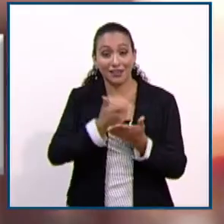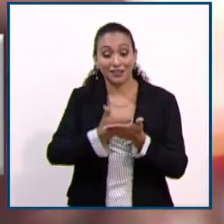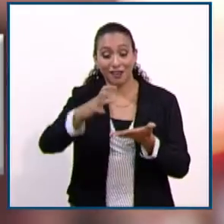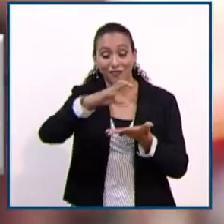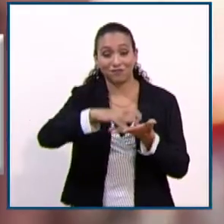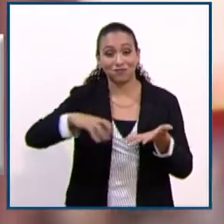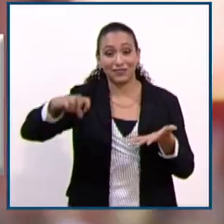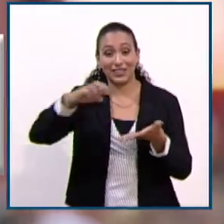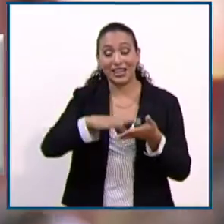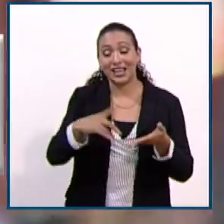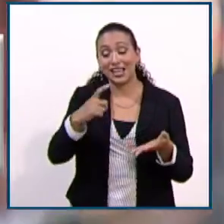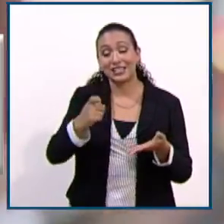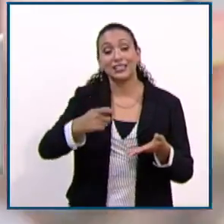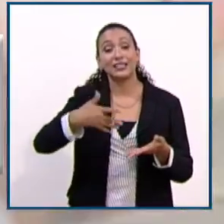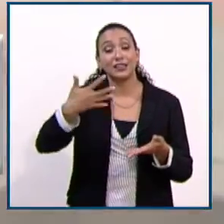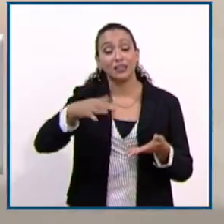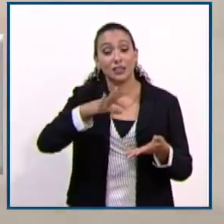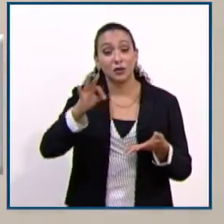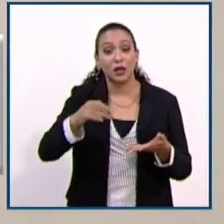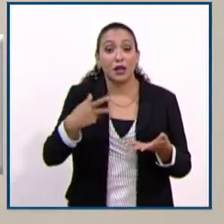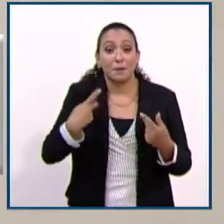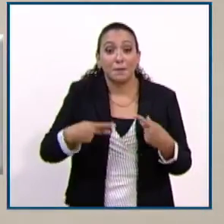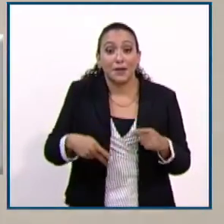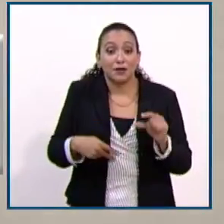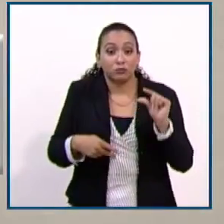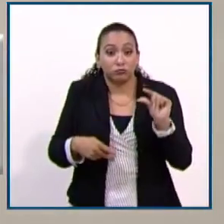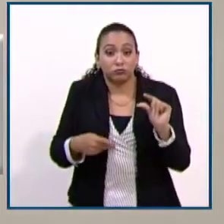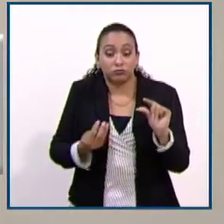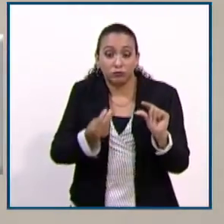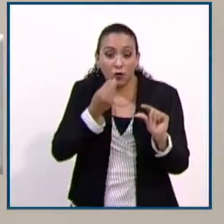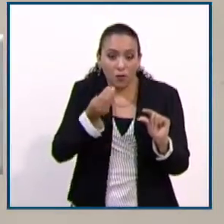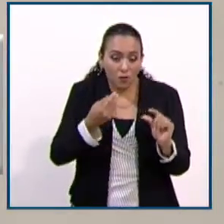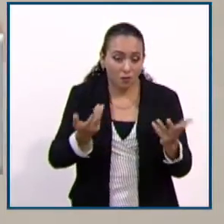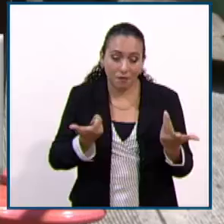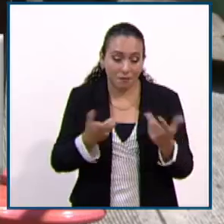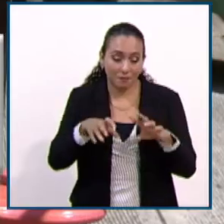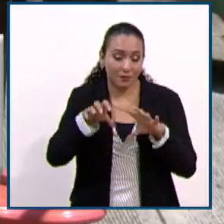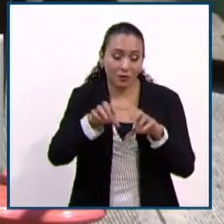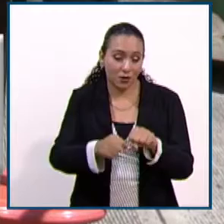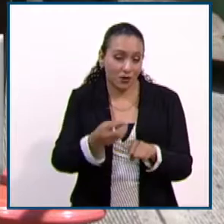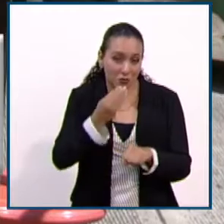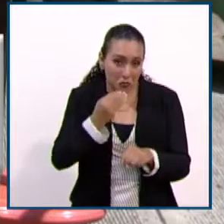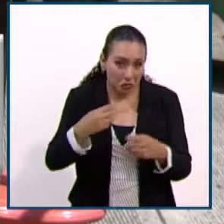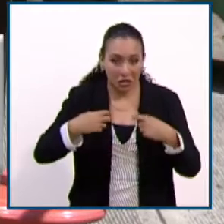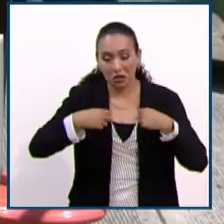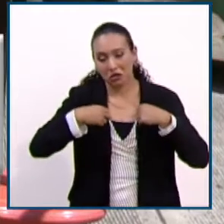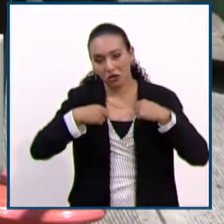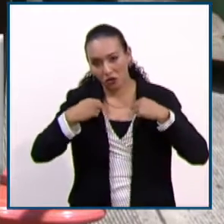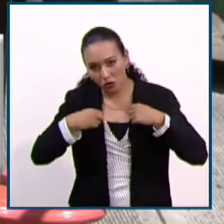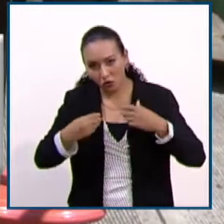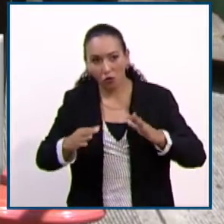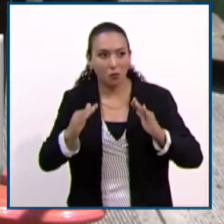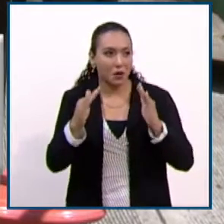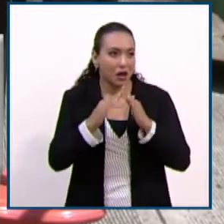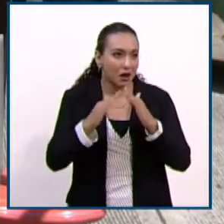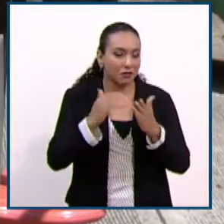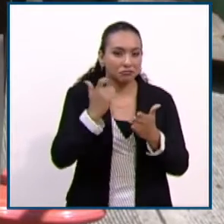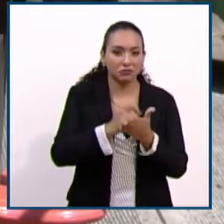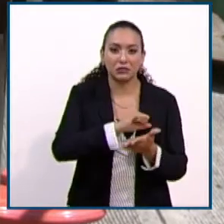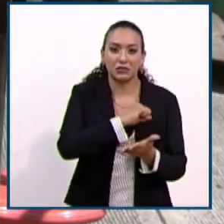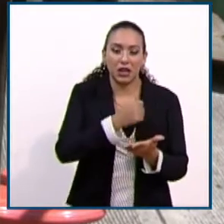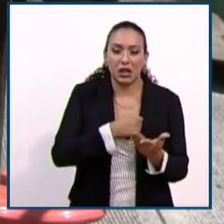capacidad económica y no le aseguraba un mínimo para cubrir sus necesidades básicas de alimentación, vestido, vivienda y salud.